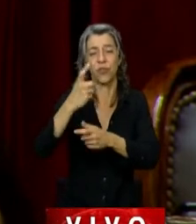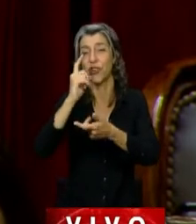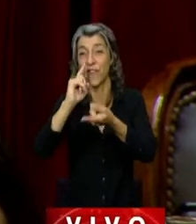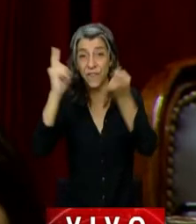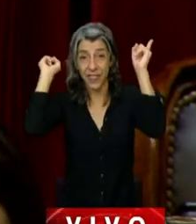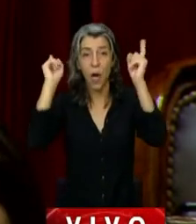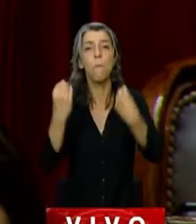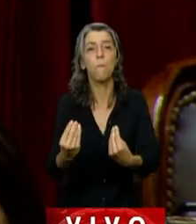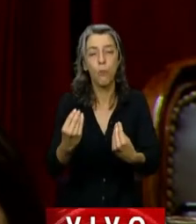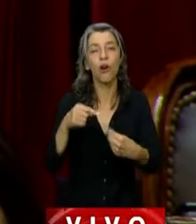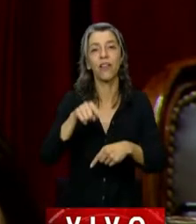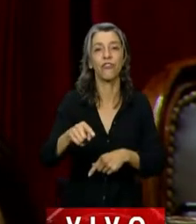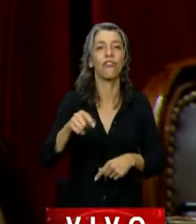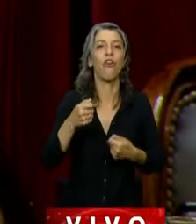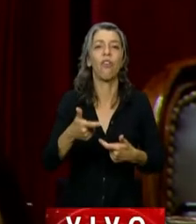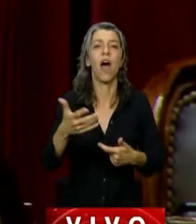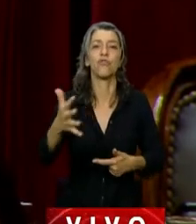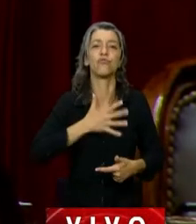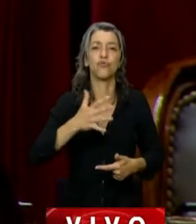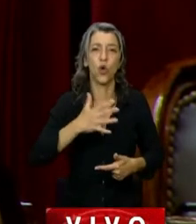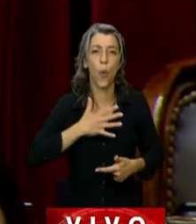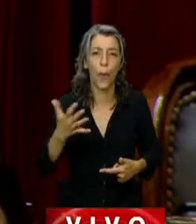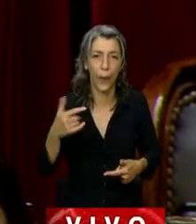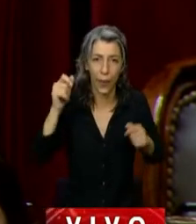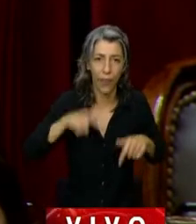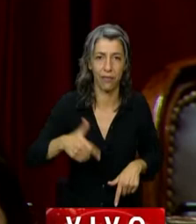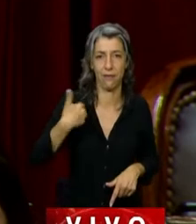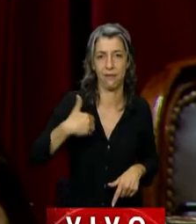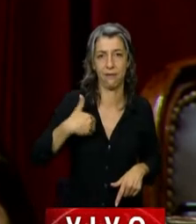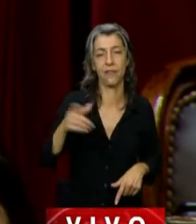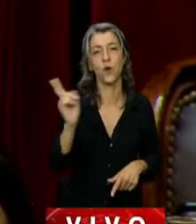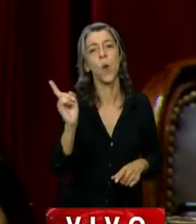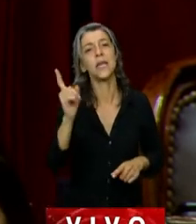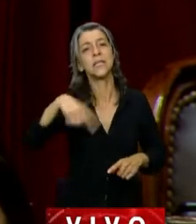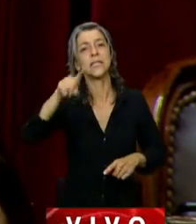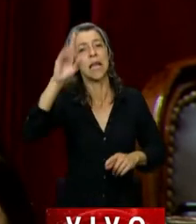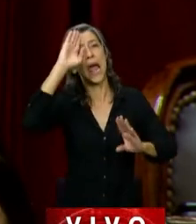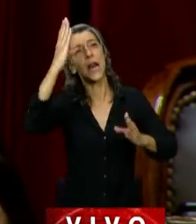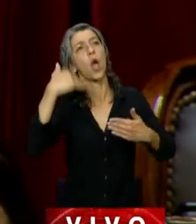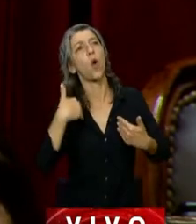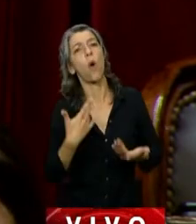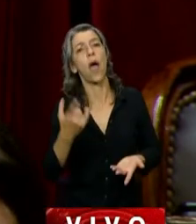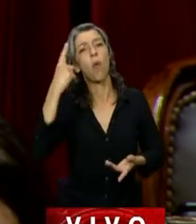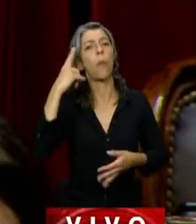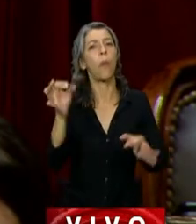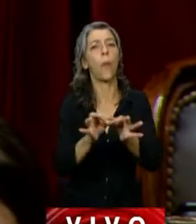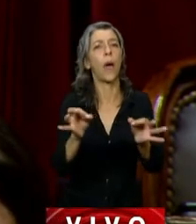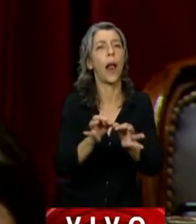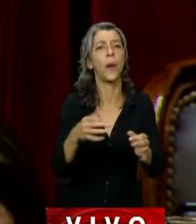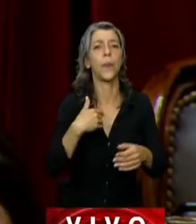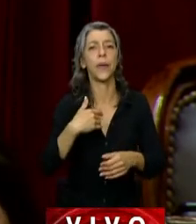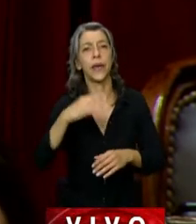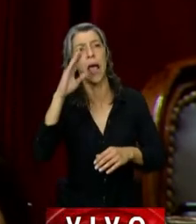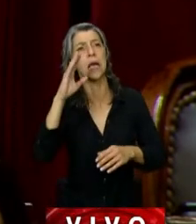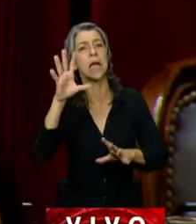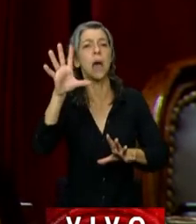en soberanía. La soberanía no es acordarnos el 2 de abril todos, cantar la marcha de Malvinas y pensar en la gesta y en los